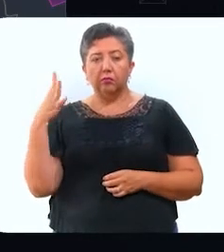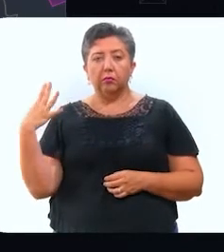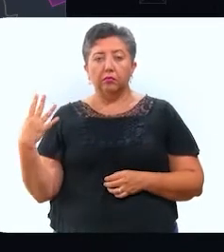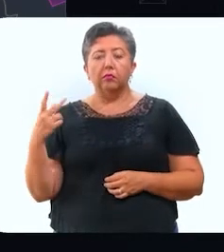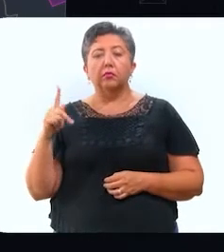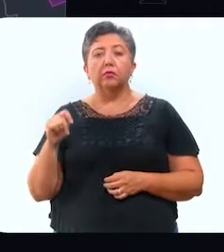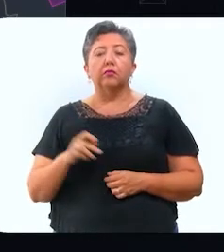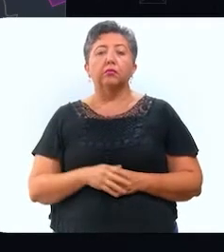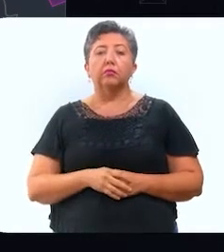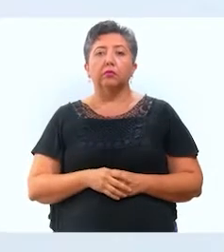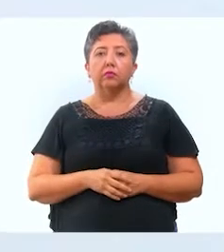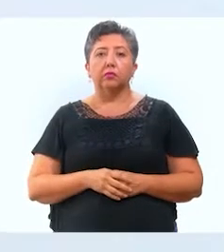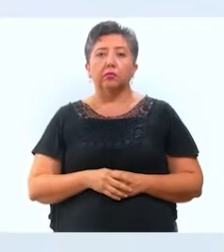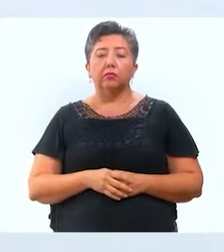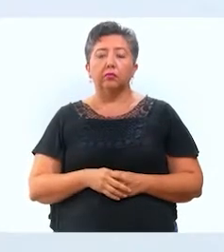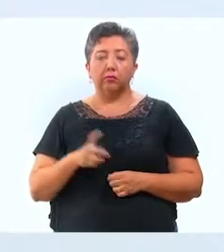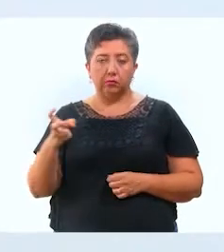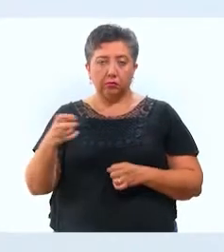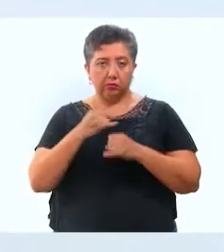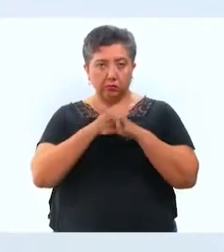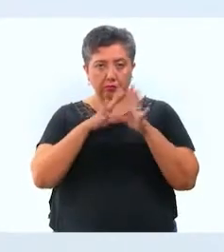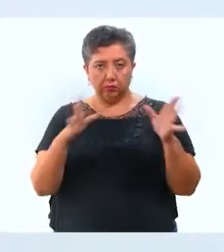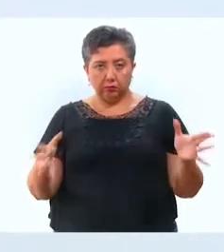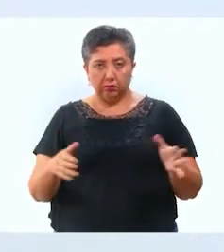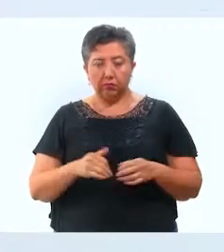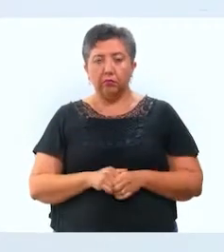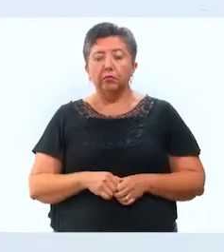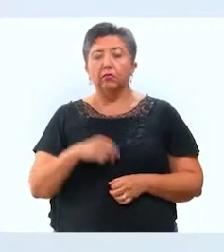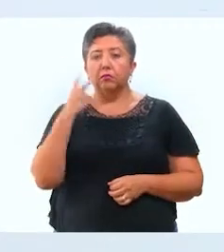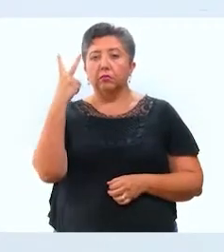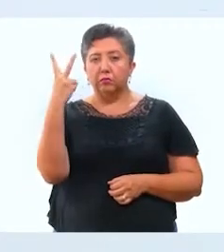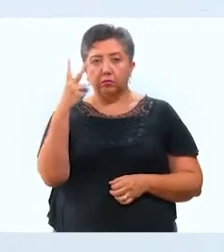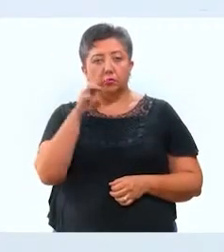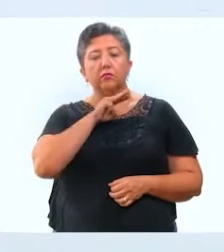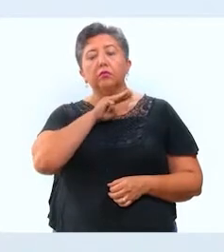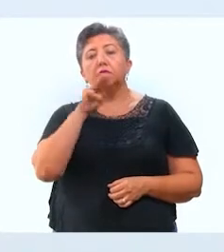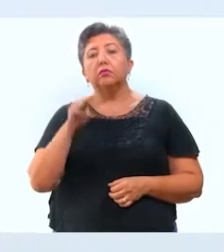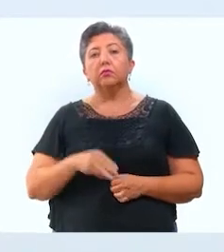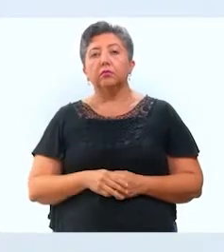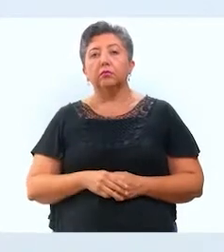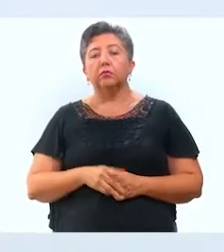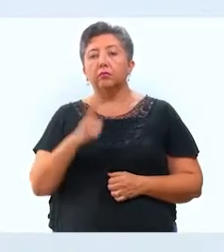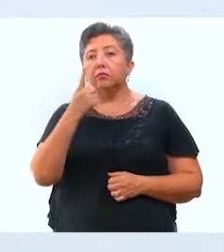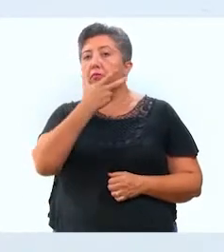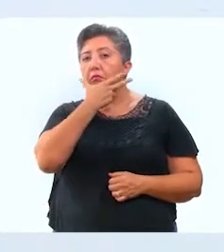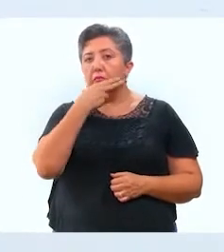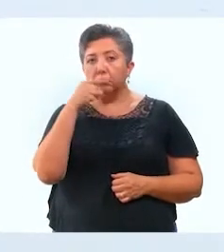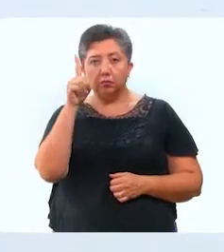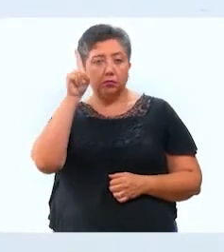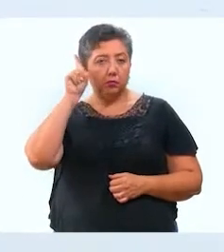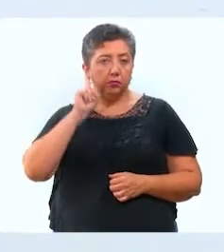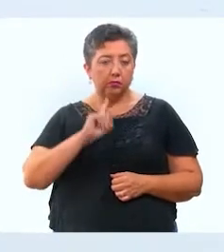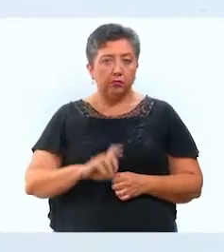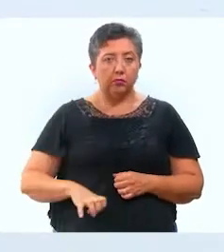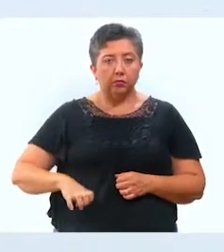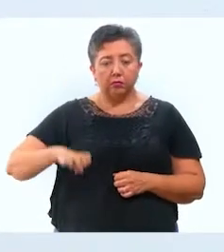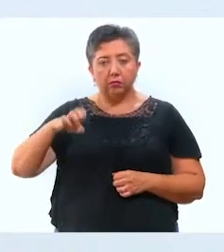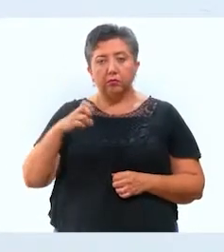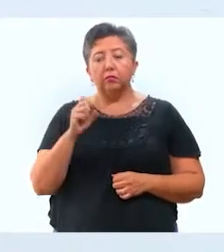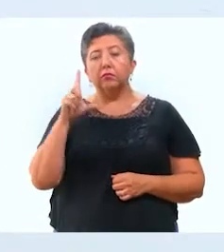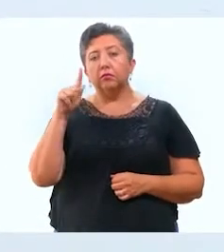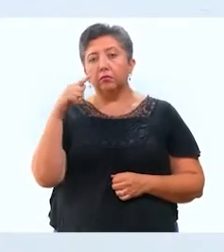16.744 en la zona poniente. En este parte médico se reportan 2 personas fallecidas, un hombre y una mujer